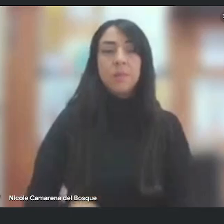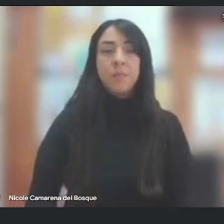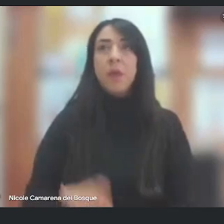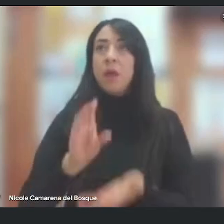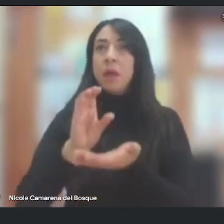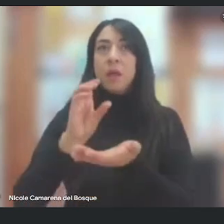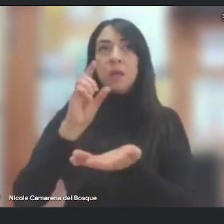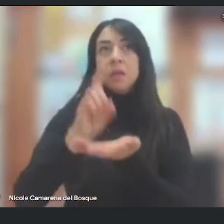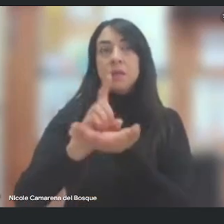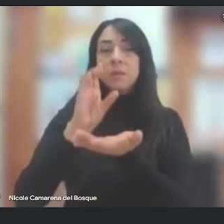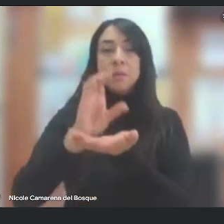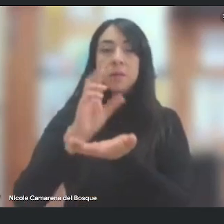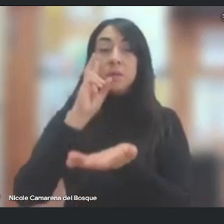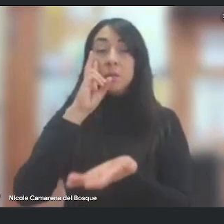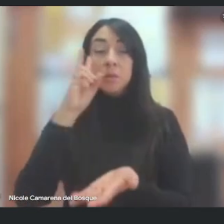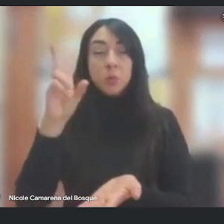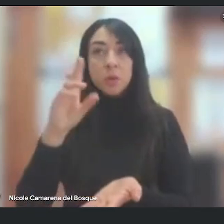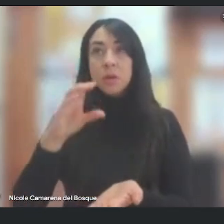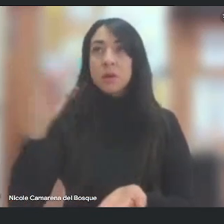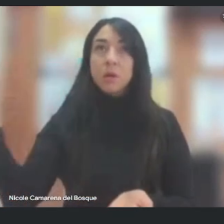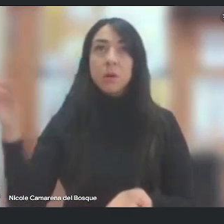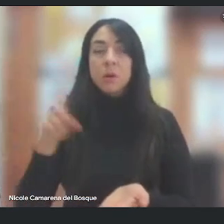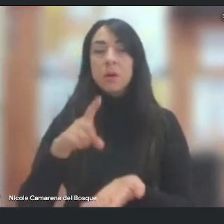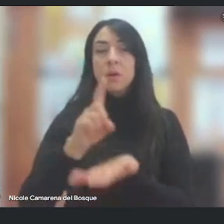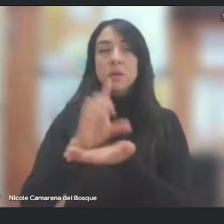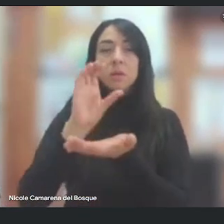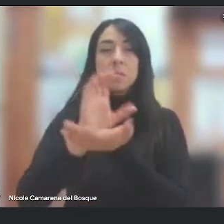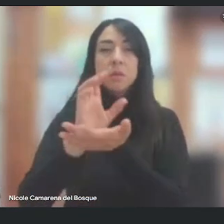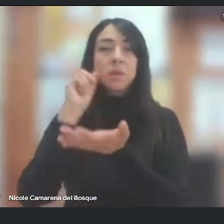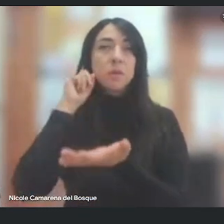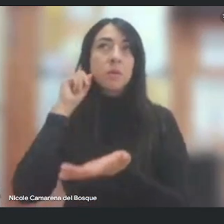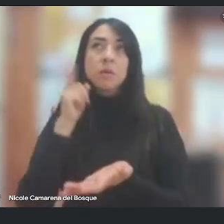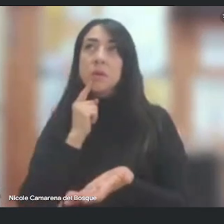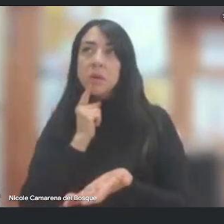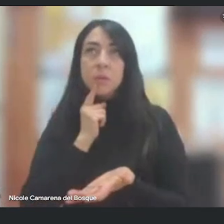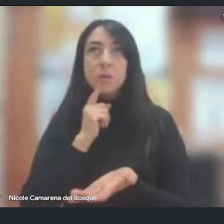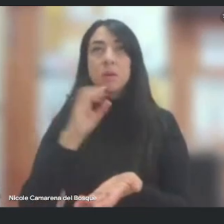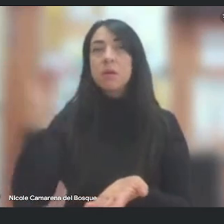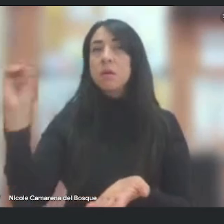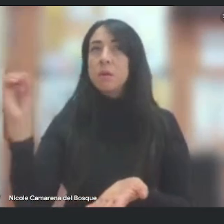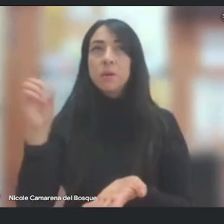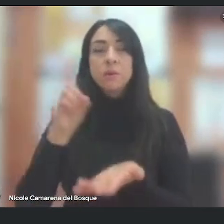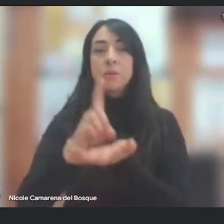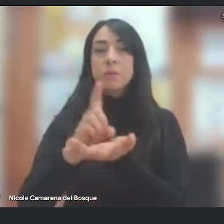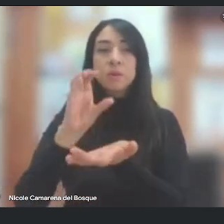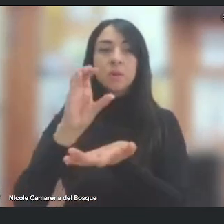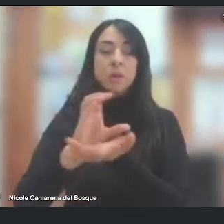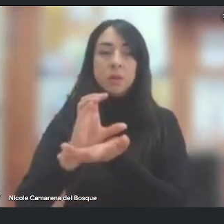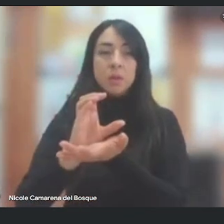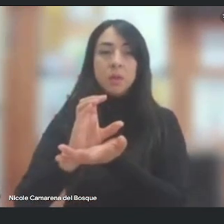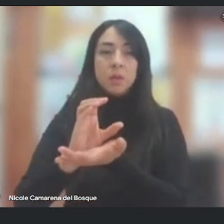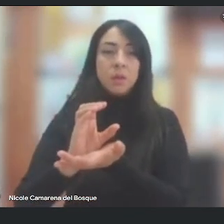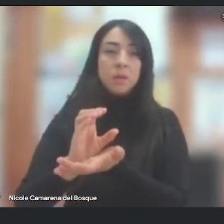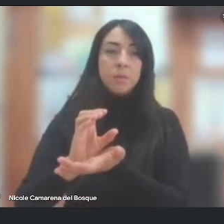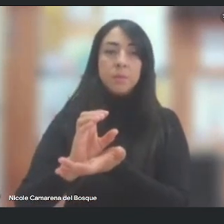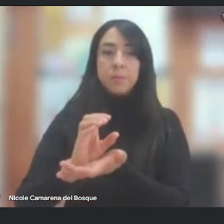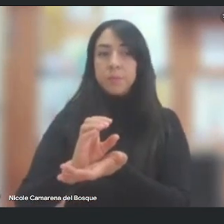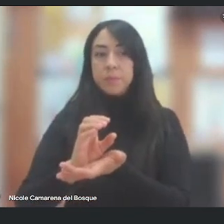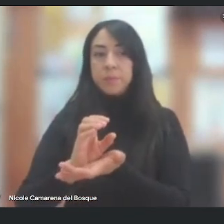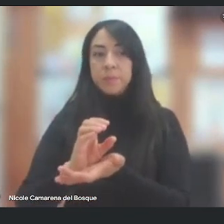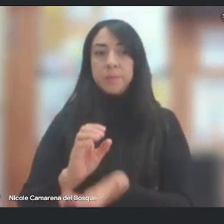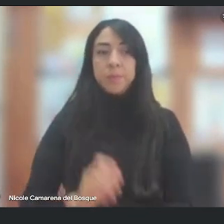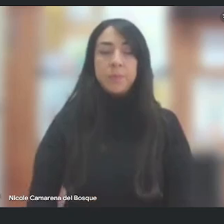que puedan sentir. Entonces, ese es el derecho que tenemos y que debemos de brindar para las personas con